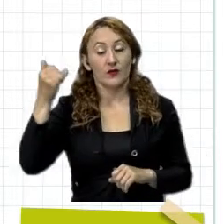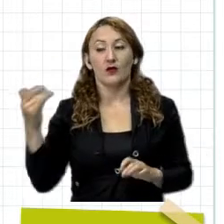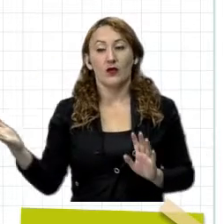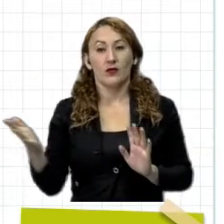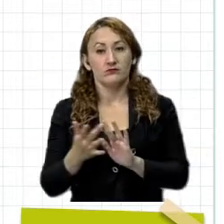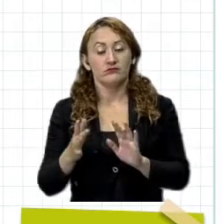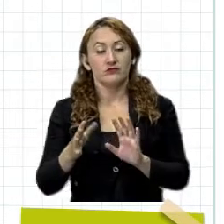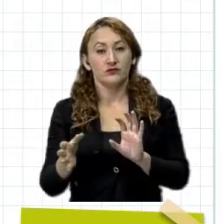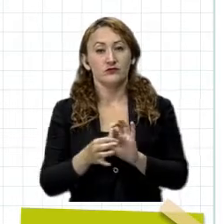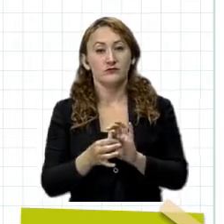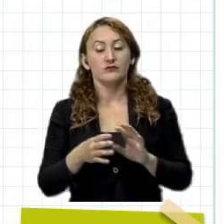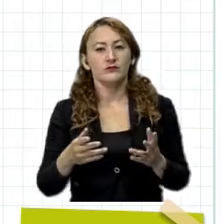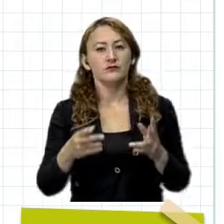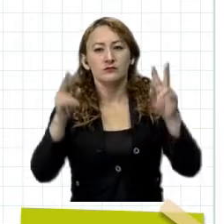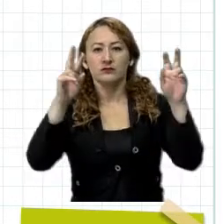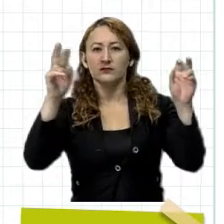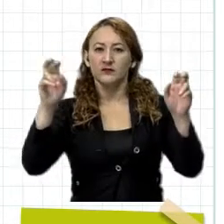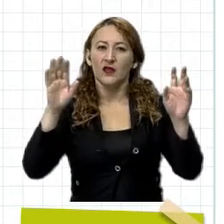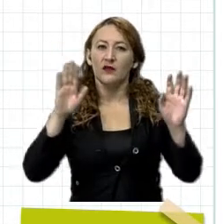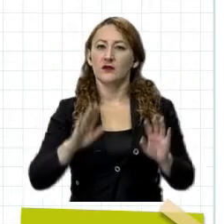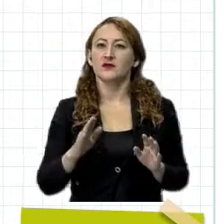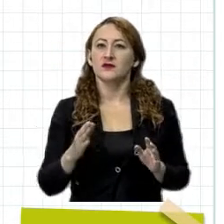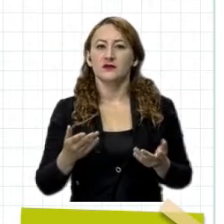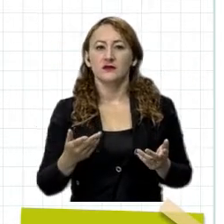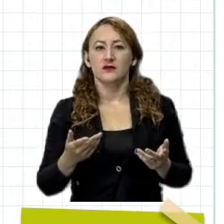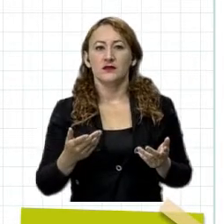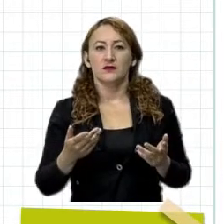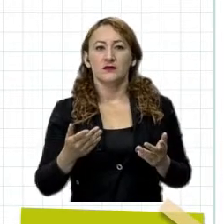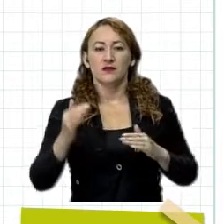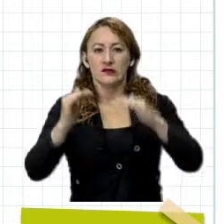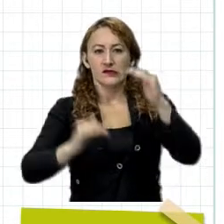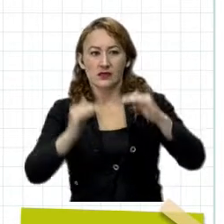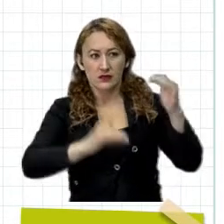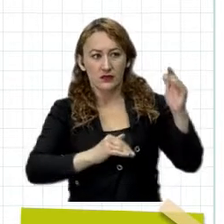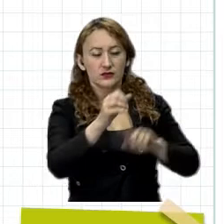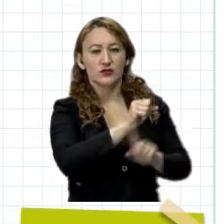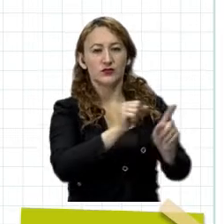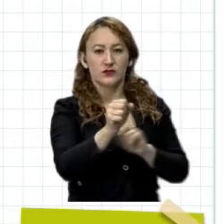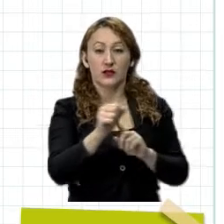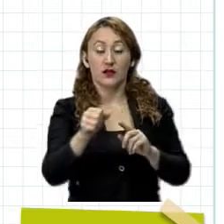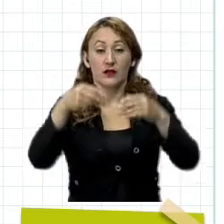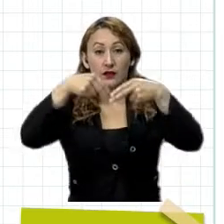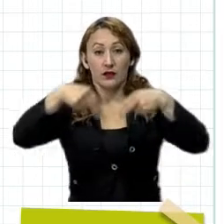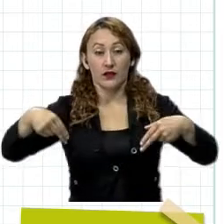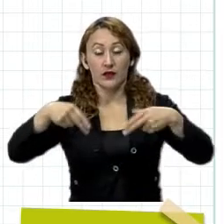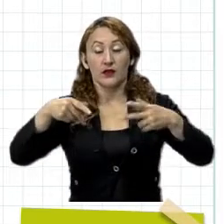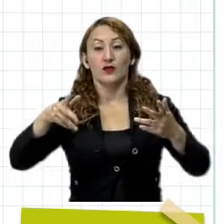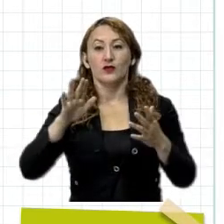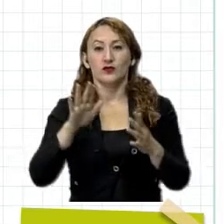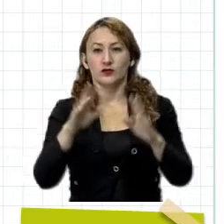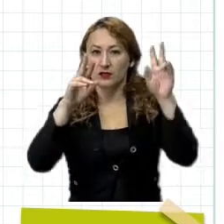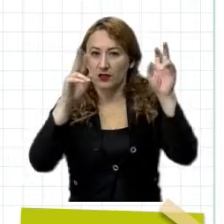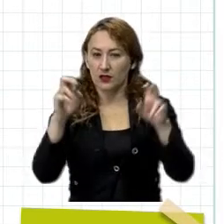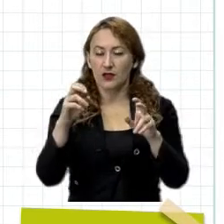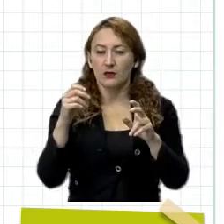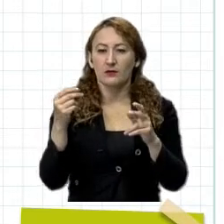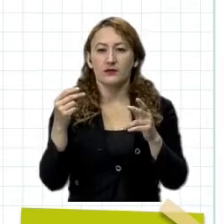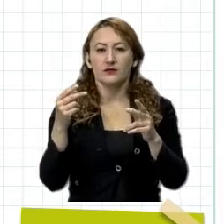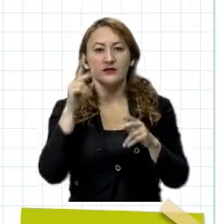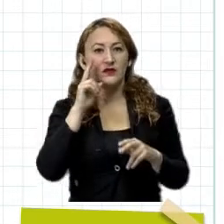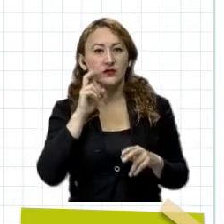vinculados con temas como las diferencias y las desigualdades sociales, las teorías de género y sexualidad, los hombres